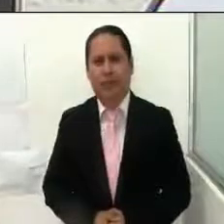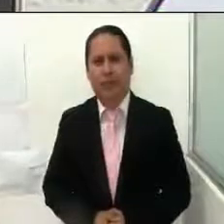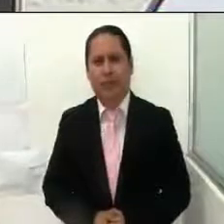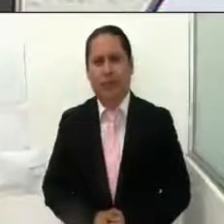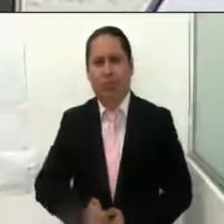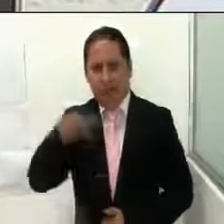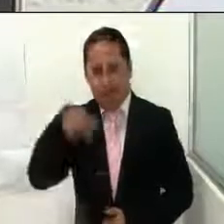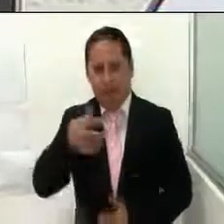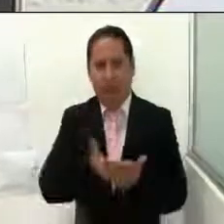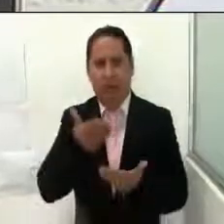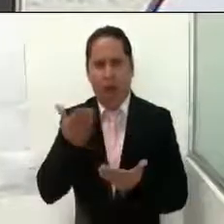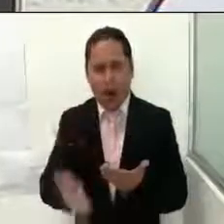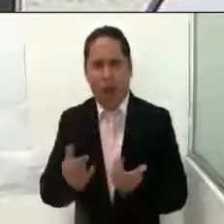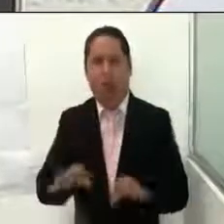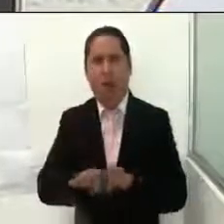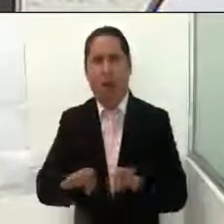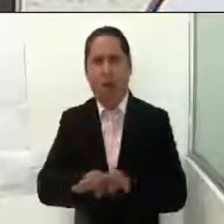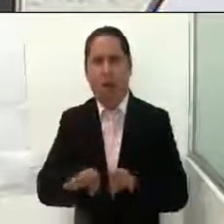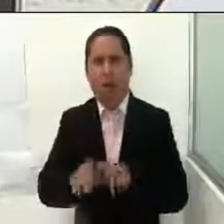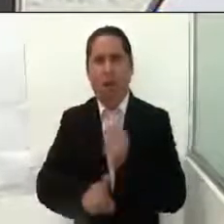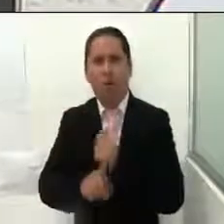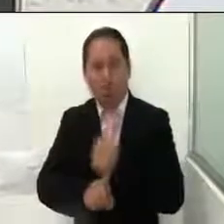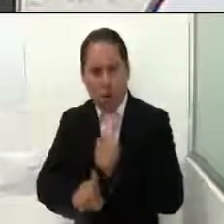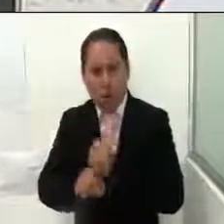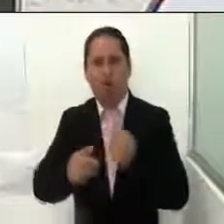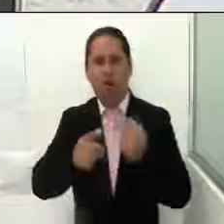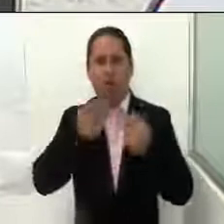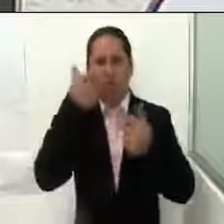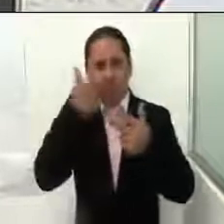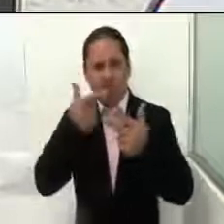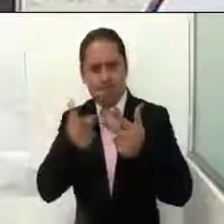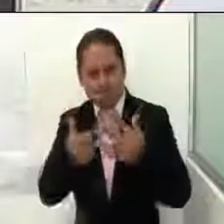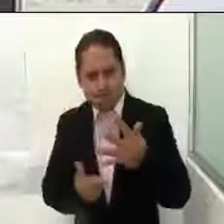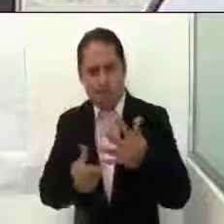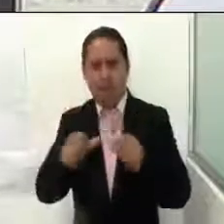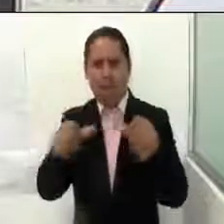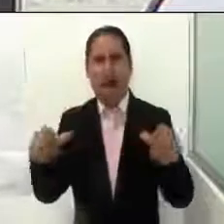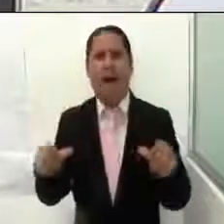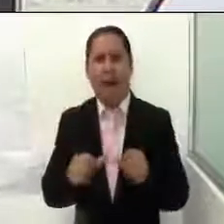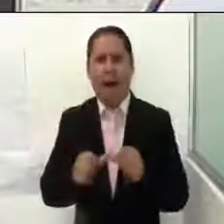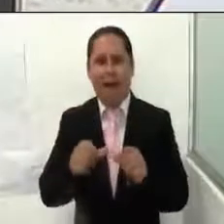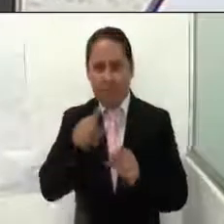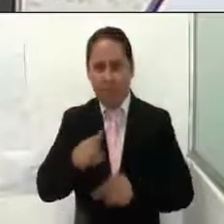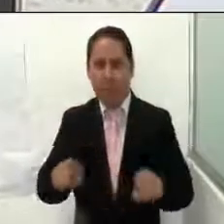y actual en que se encuentra cada una de las áreas que integran este instituto